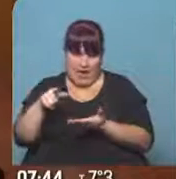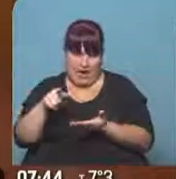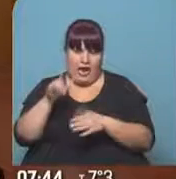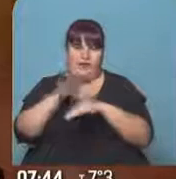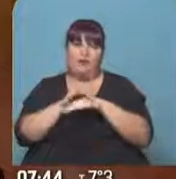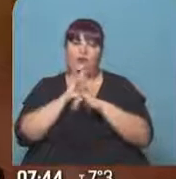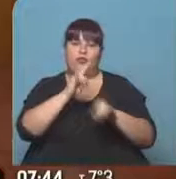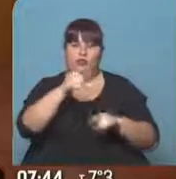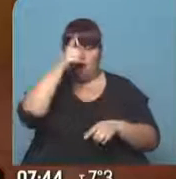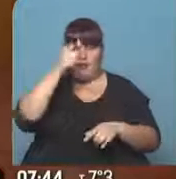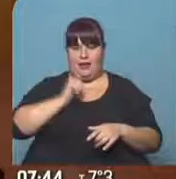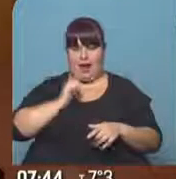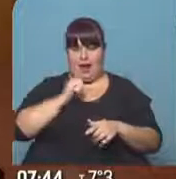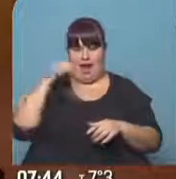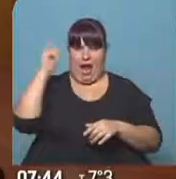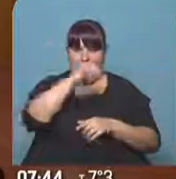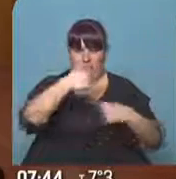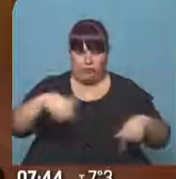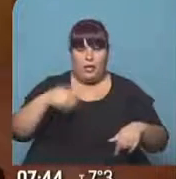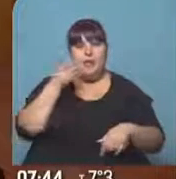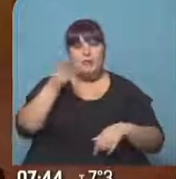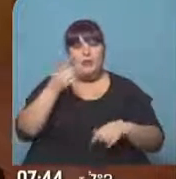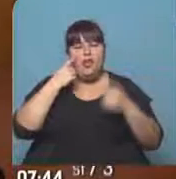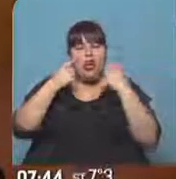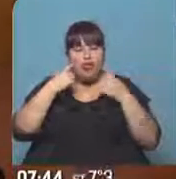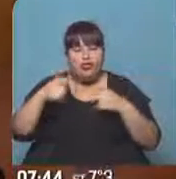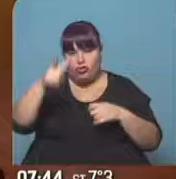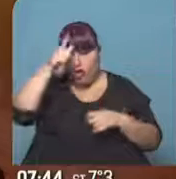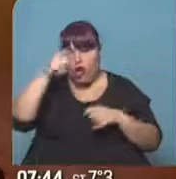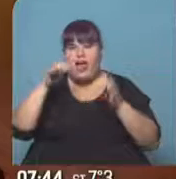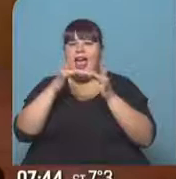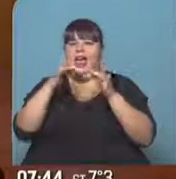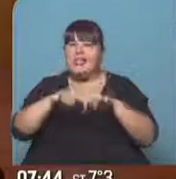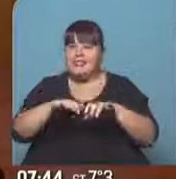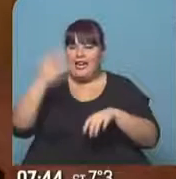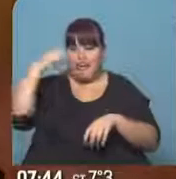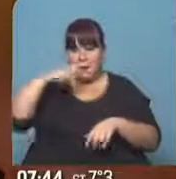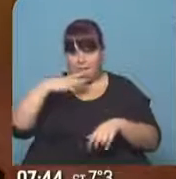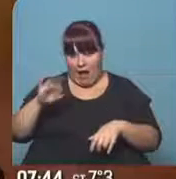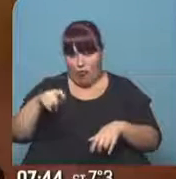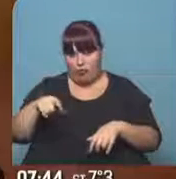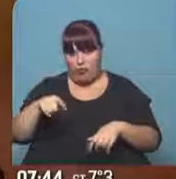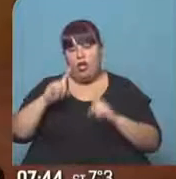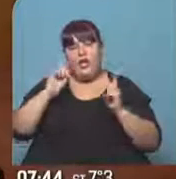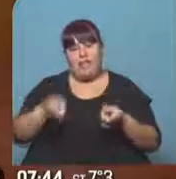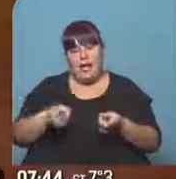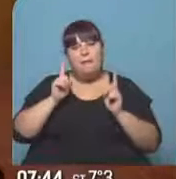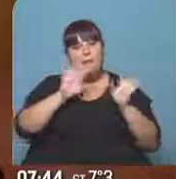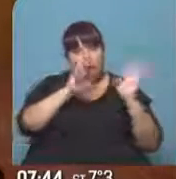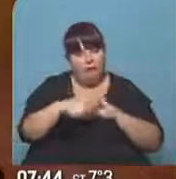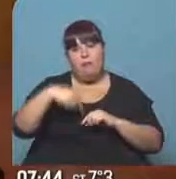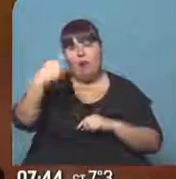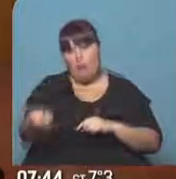haga cargo las Fuerzas Armadas. Además, pidieron auditar el software que se utilizó en las primarias abiertas y también el mismo que